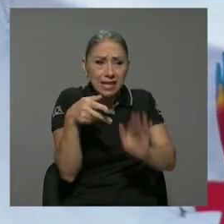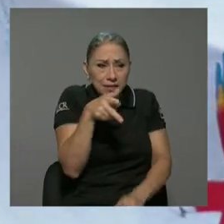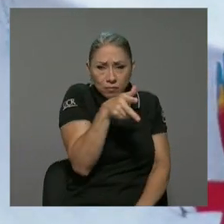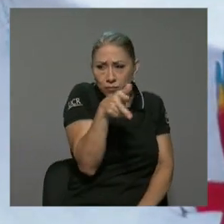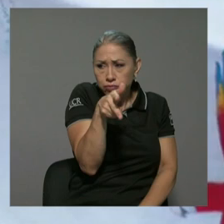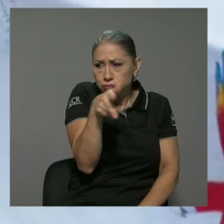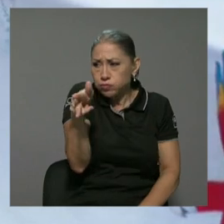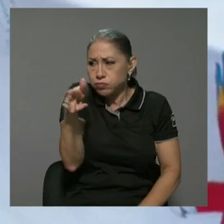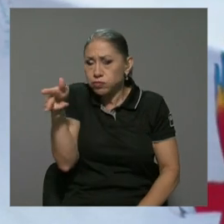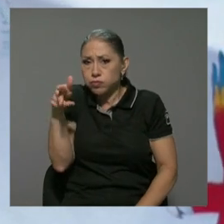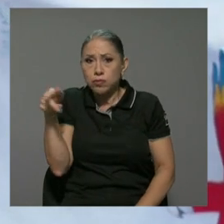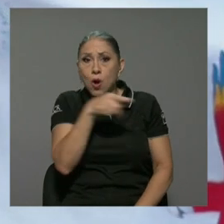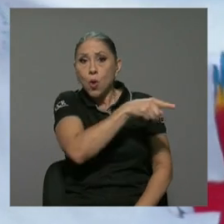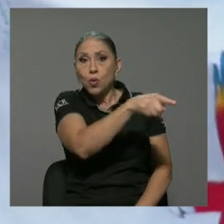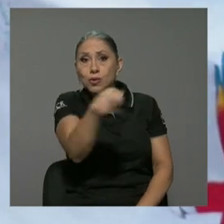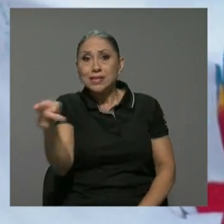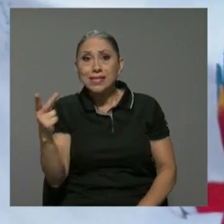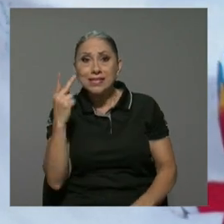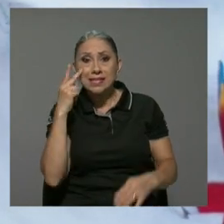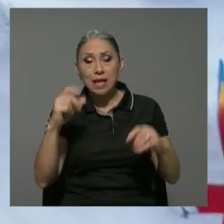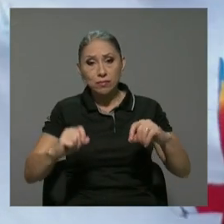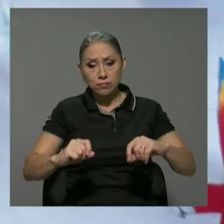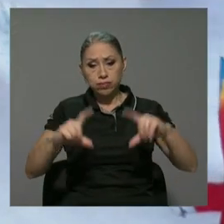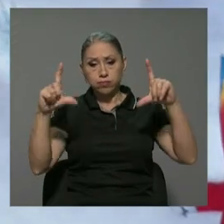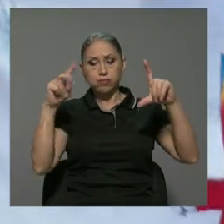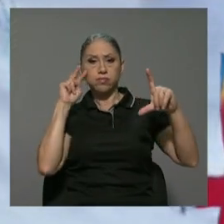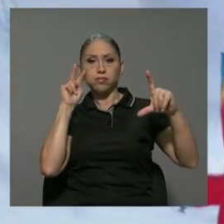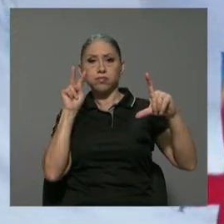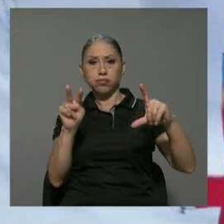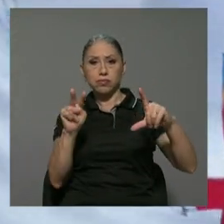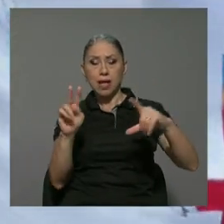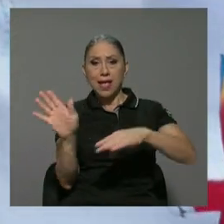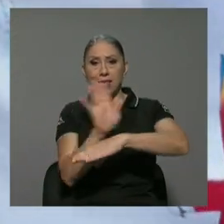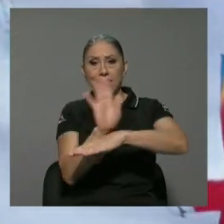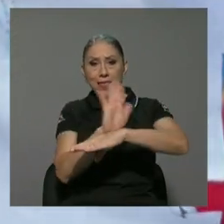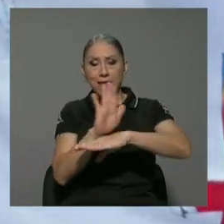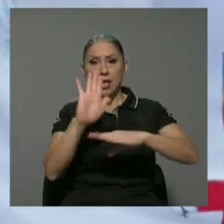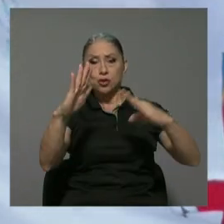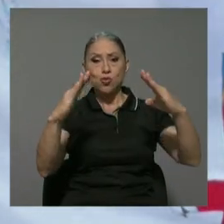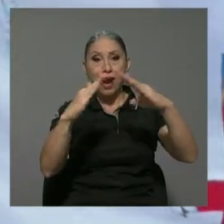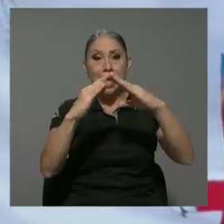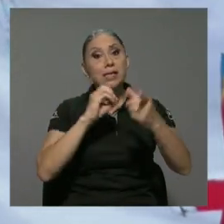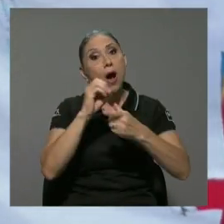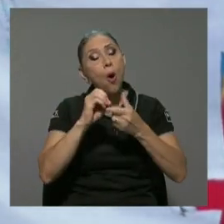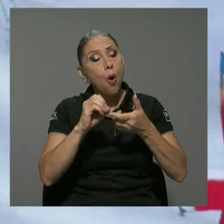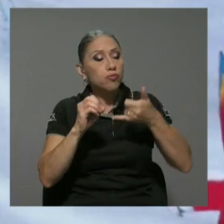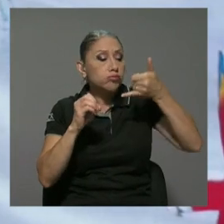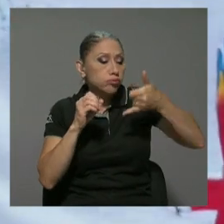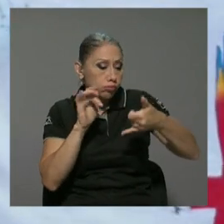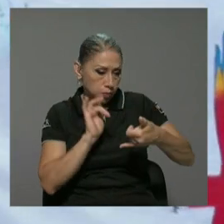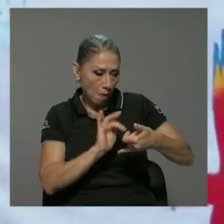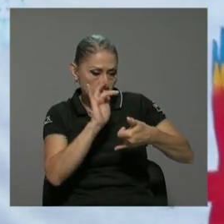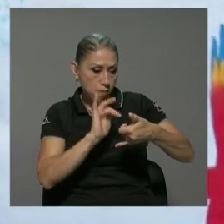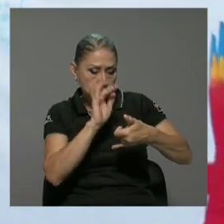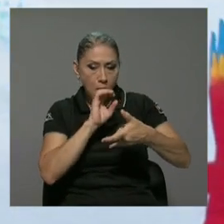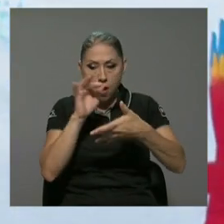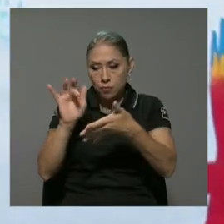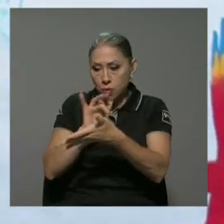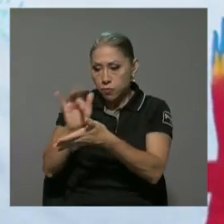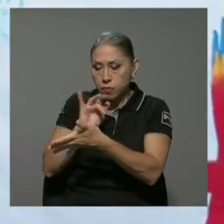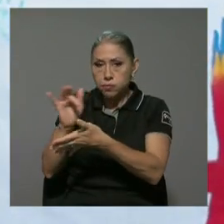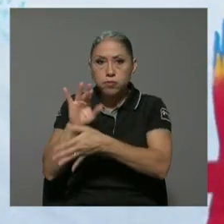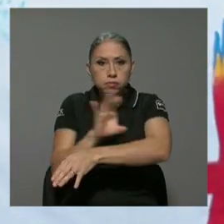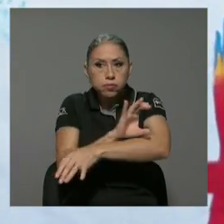las pantallas de su casa, en las pantallas de los dispositivos, para la cobertura de la gran